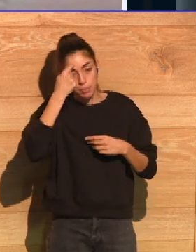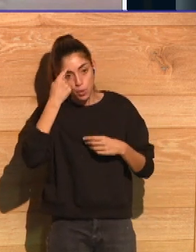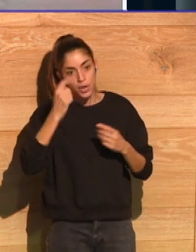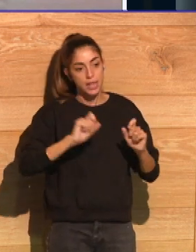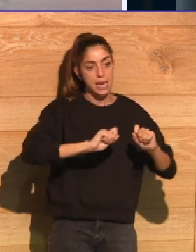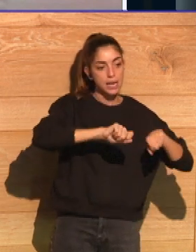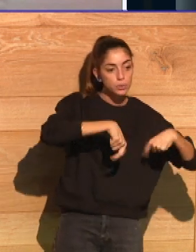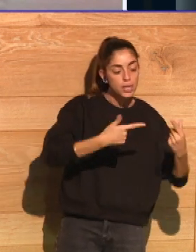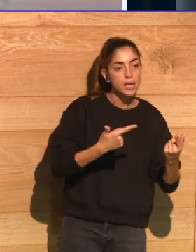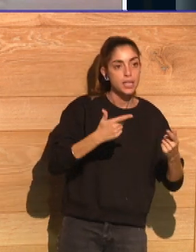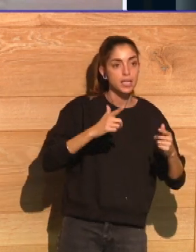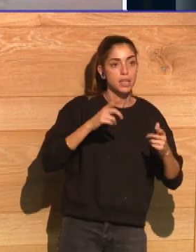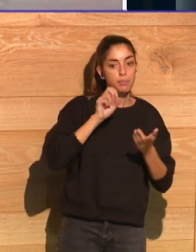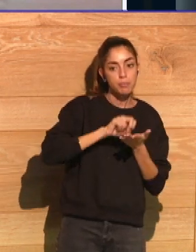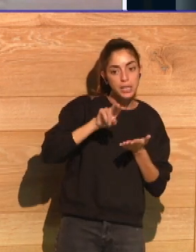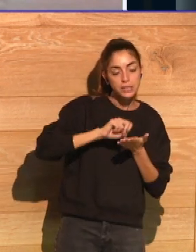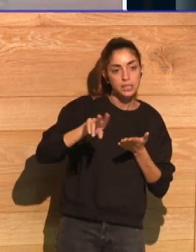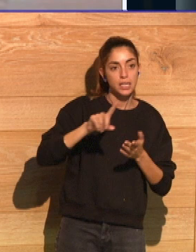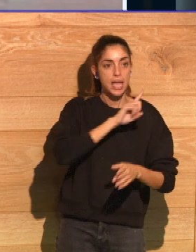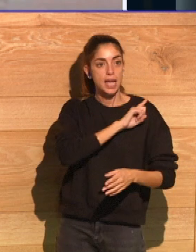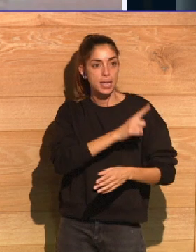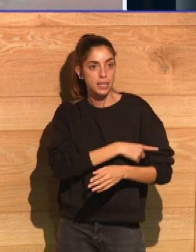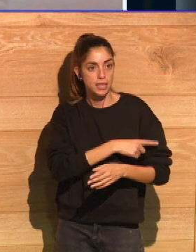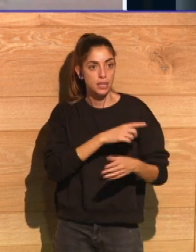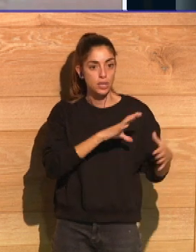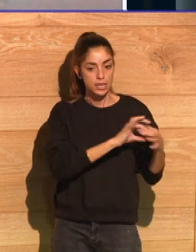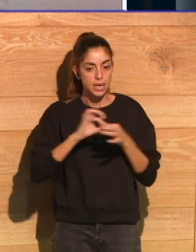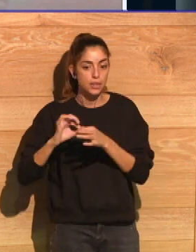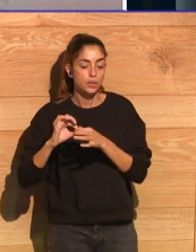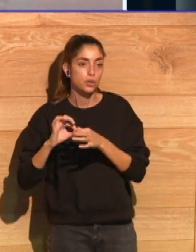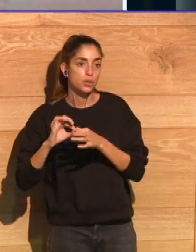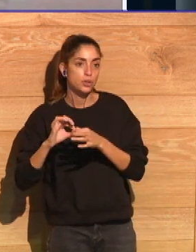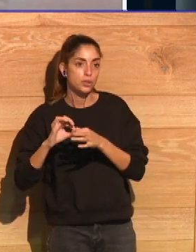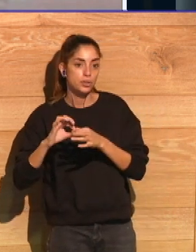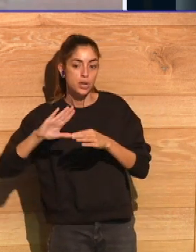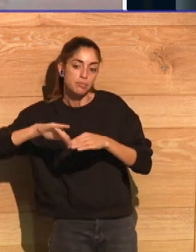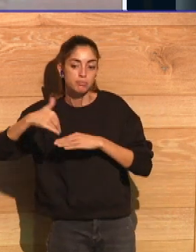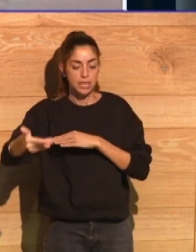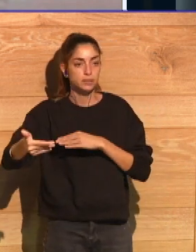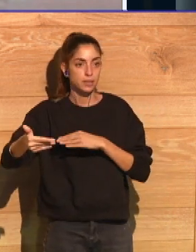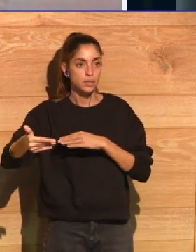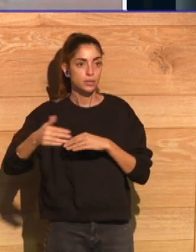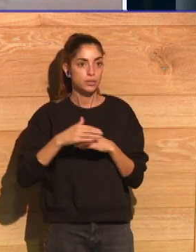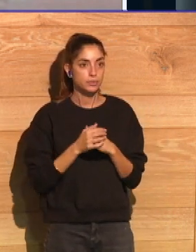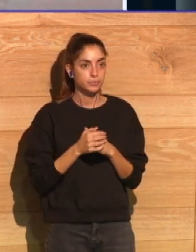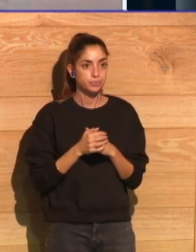exterior. Para mí hacer ejercicio es algo que tiene que ver siempre con estar en el exterior.